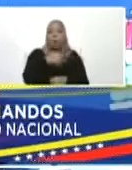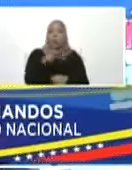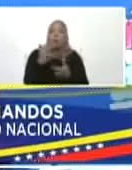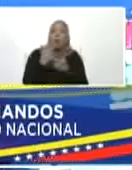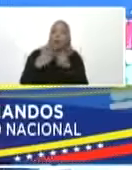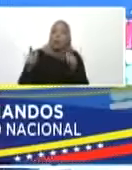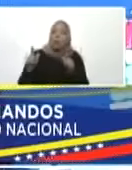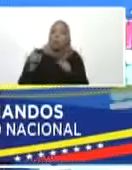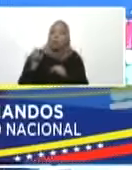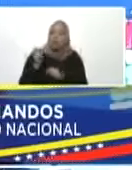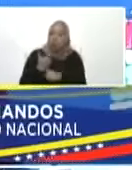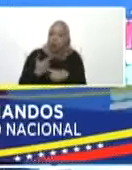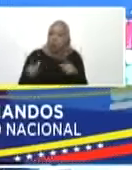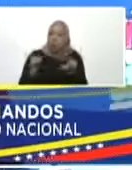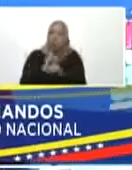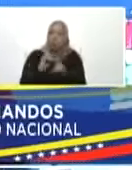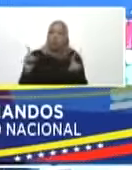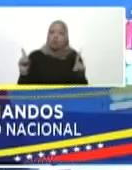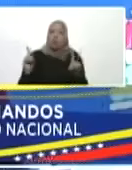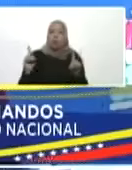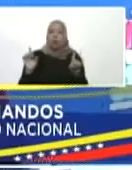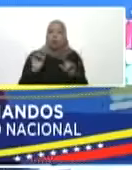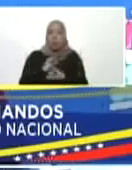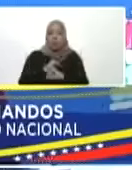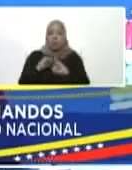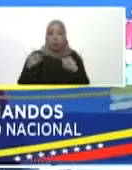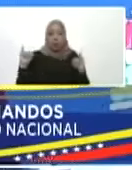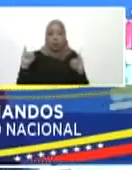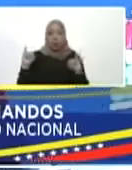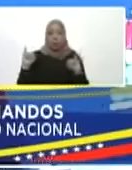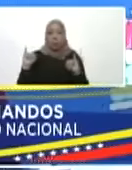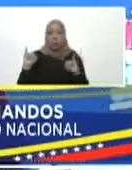libre, soberano, autónomo e independiente,